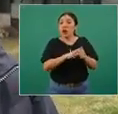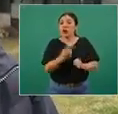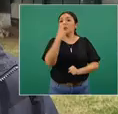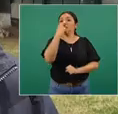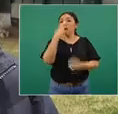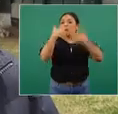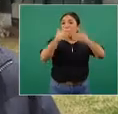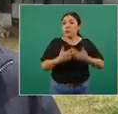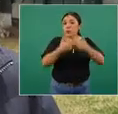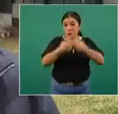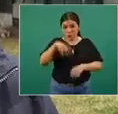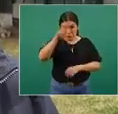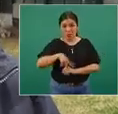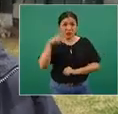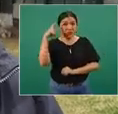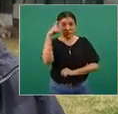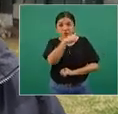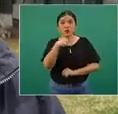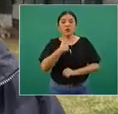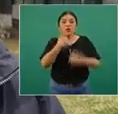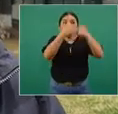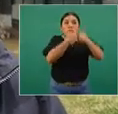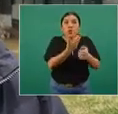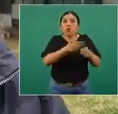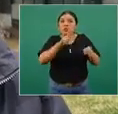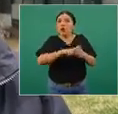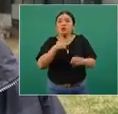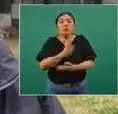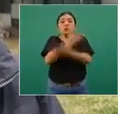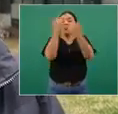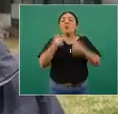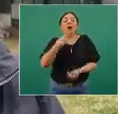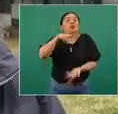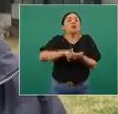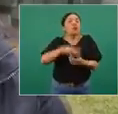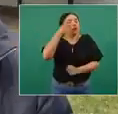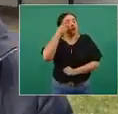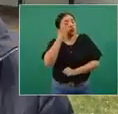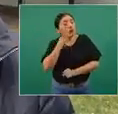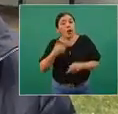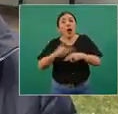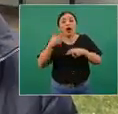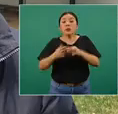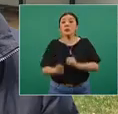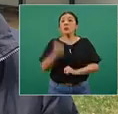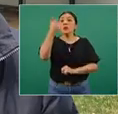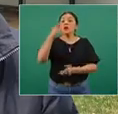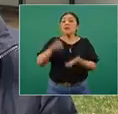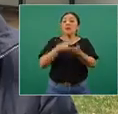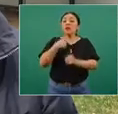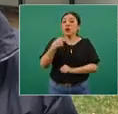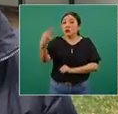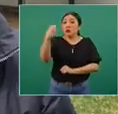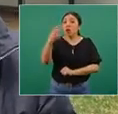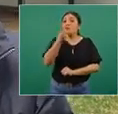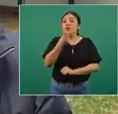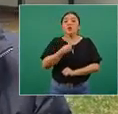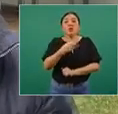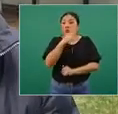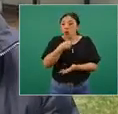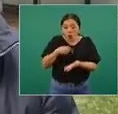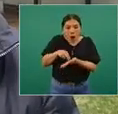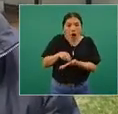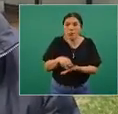pasé la situación muy difícil, pues obviamente, internado yo no sabía nada de mi vida hasta que desperté. La primera vez que llegué, que no podía yo ni